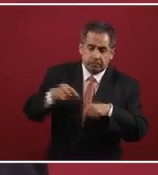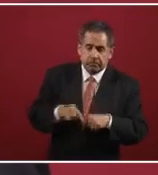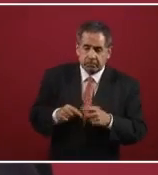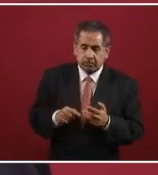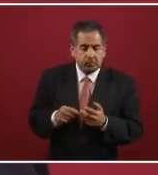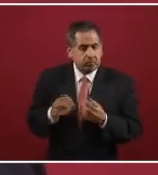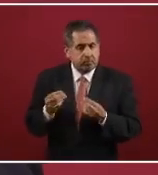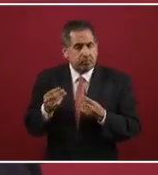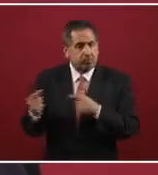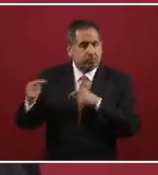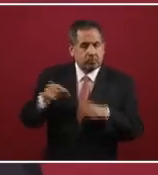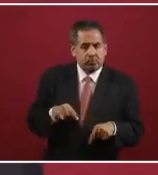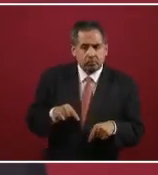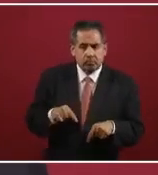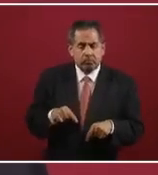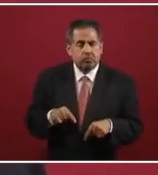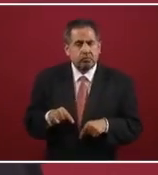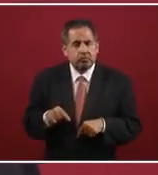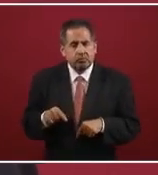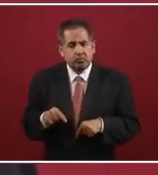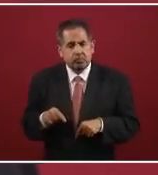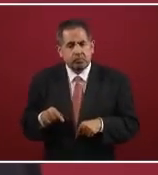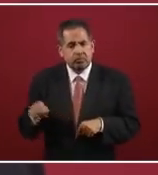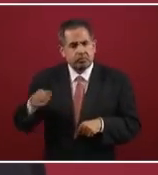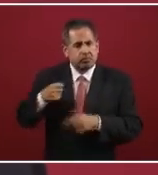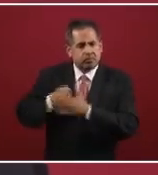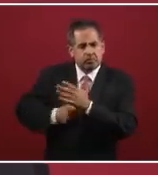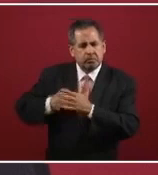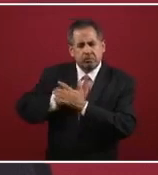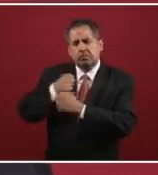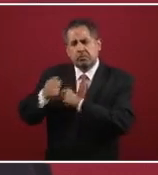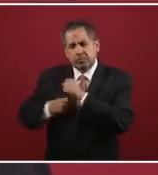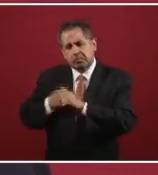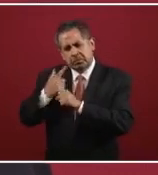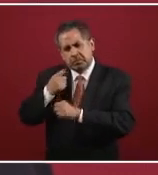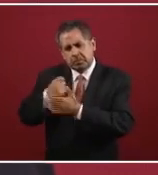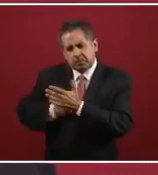muchos de la lucha social